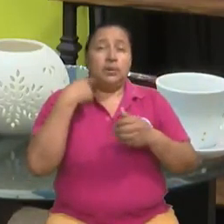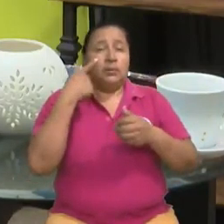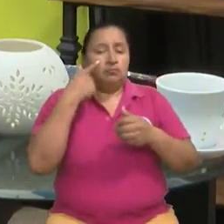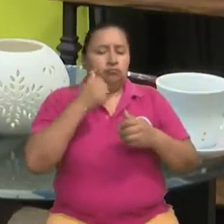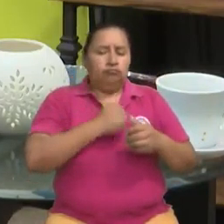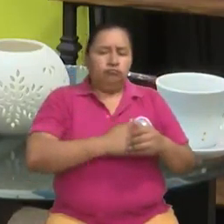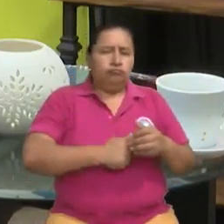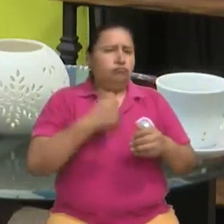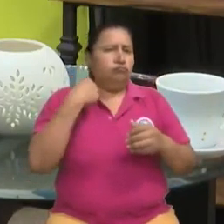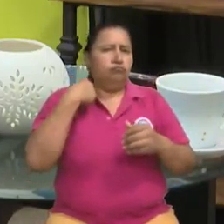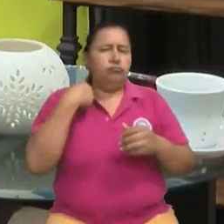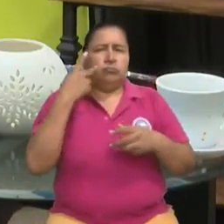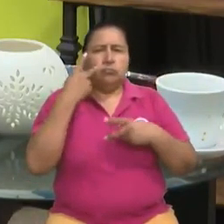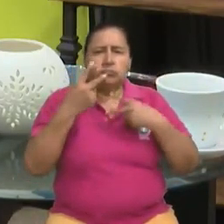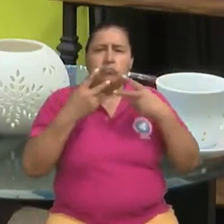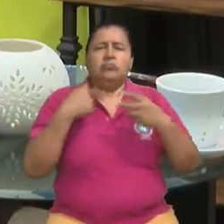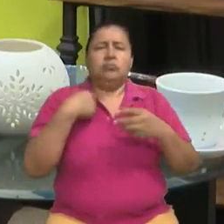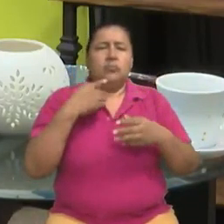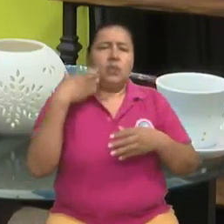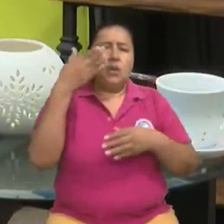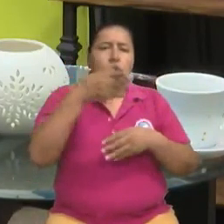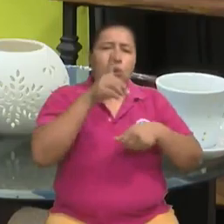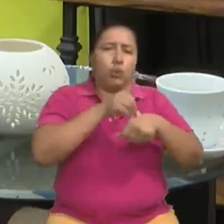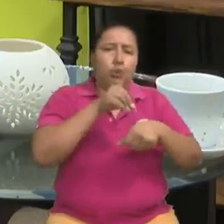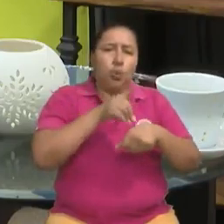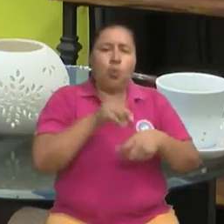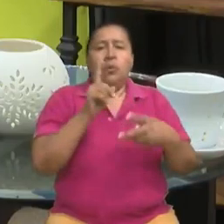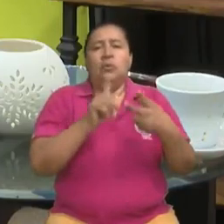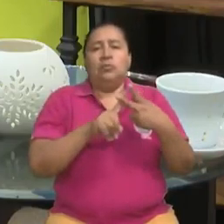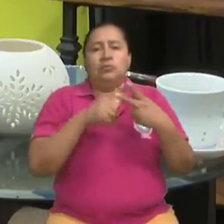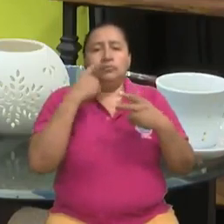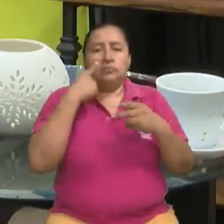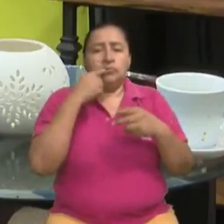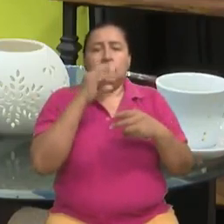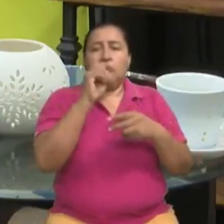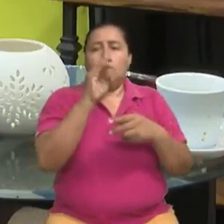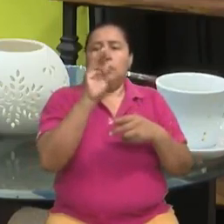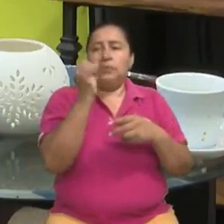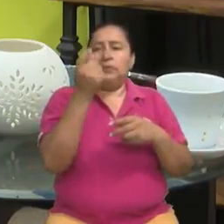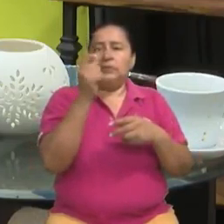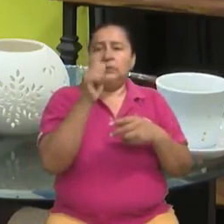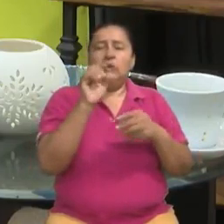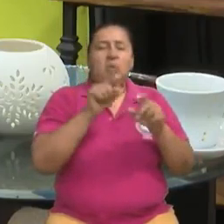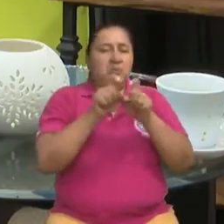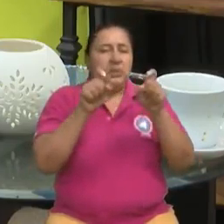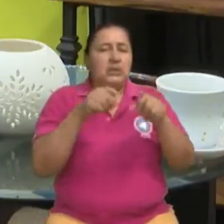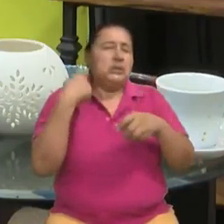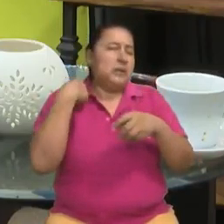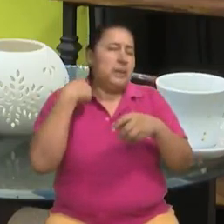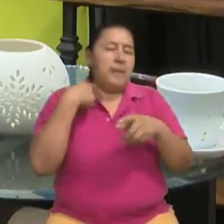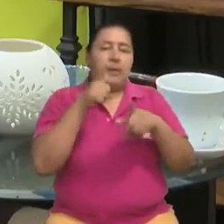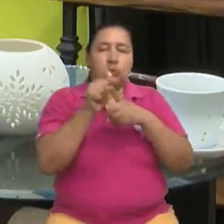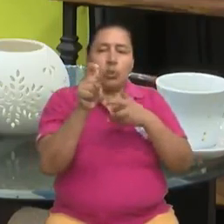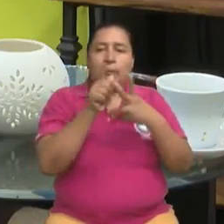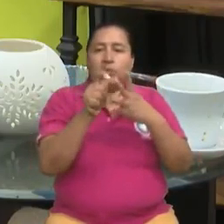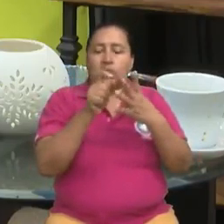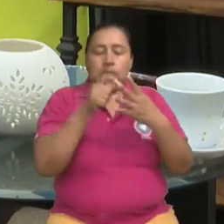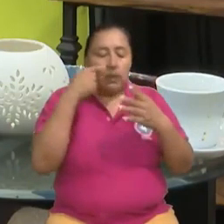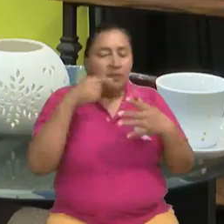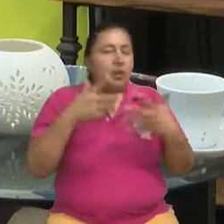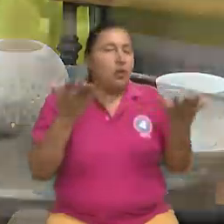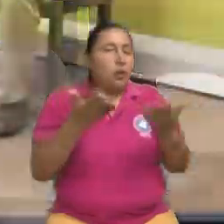que van donde la ginecóloga, donde el obstetra, al mes. Dependiendo de